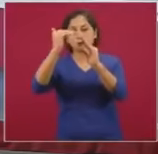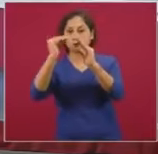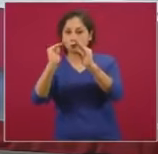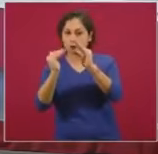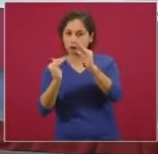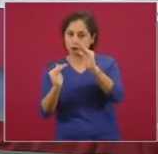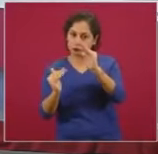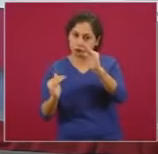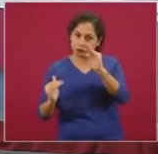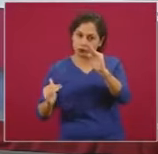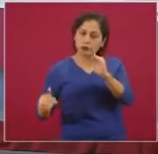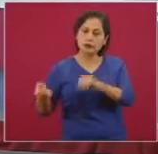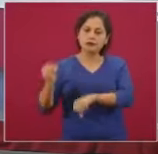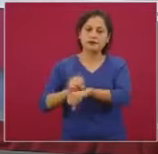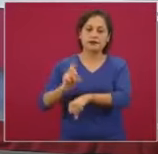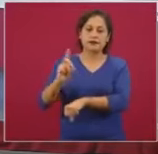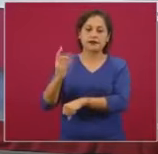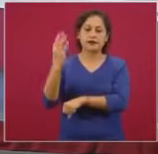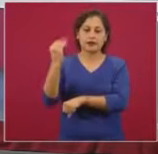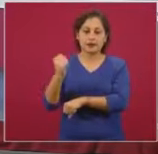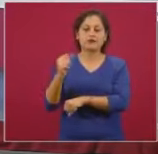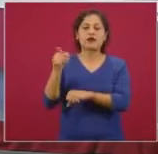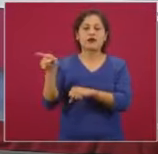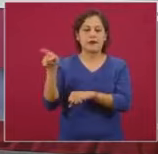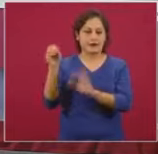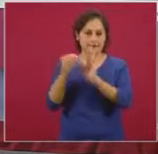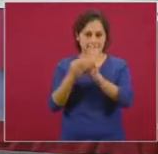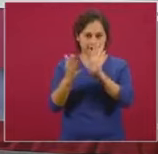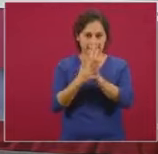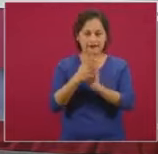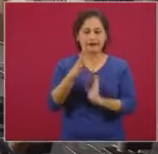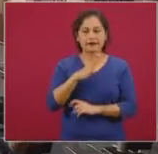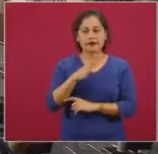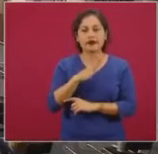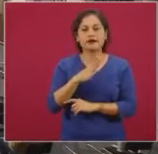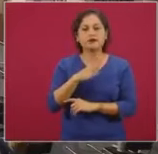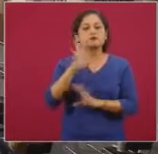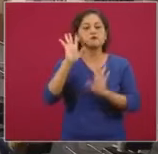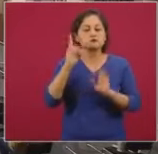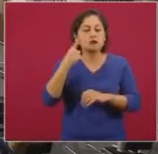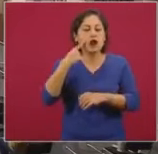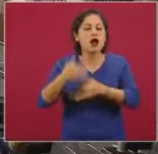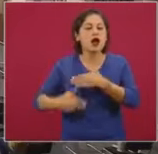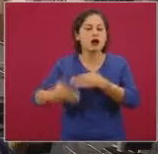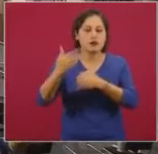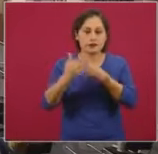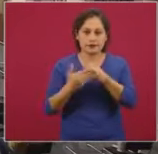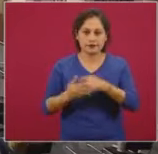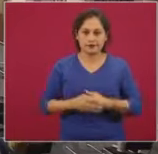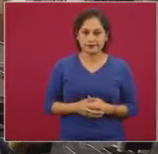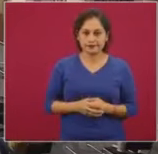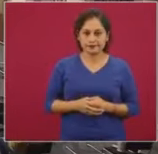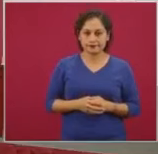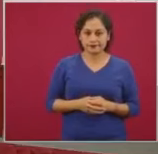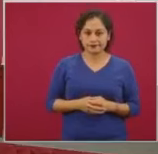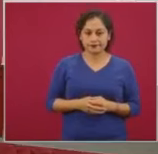continua hasta la semana 39, que es la que se está graficando, y veremos cómo se observa para las siguientes semanas. La